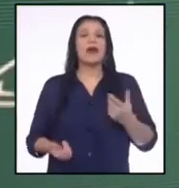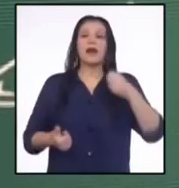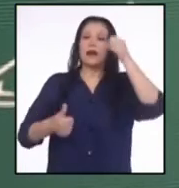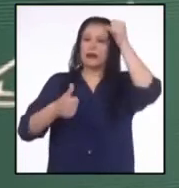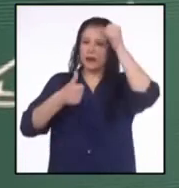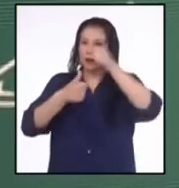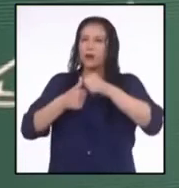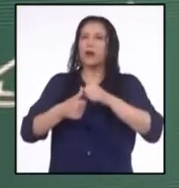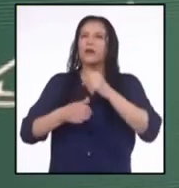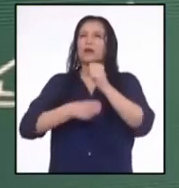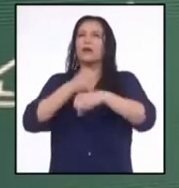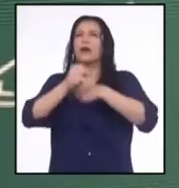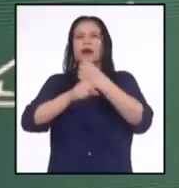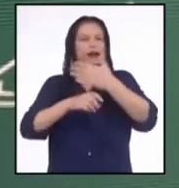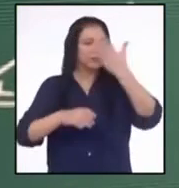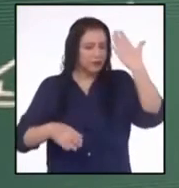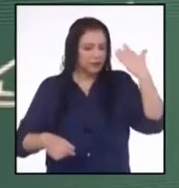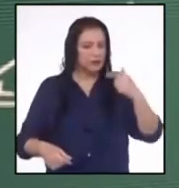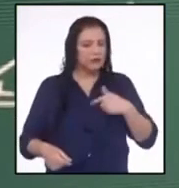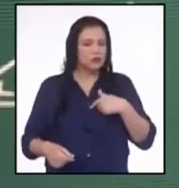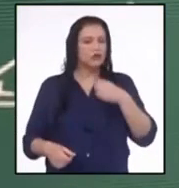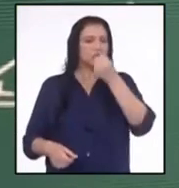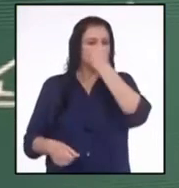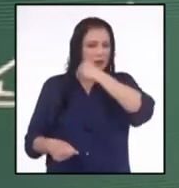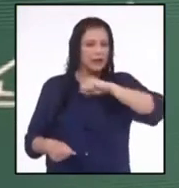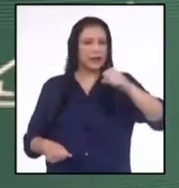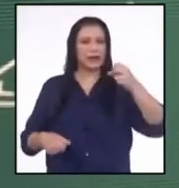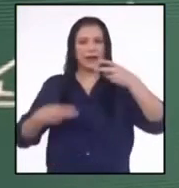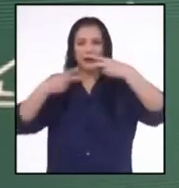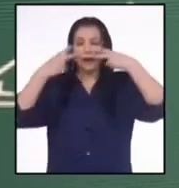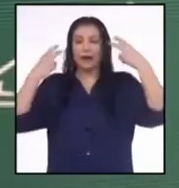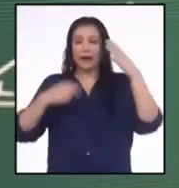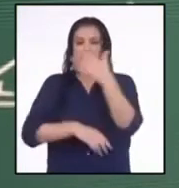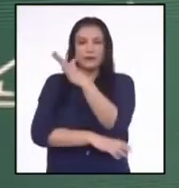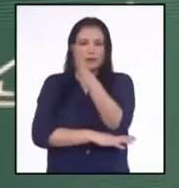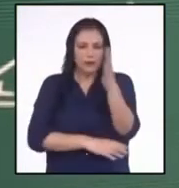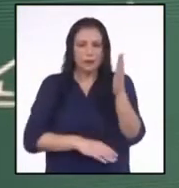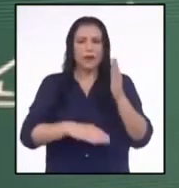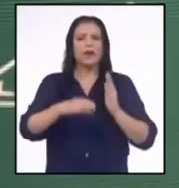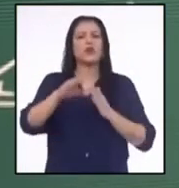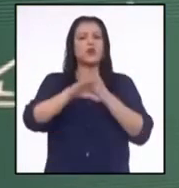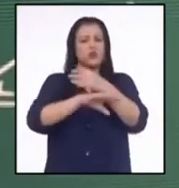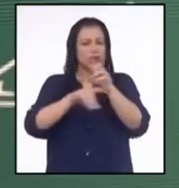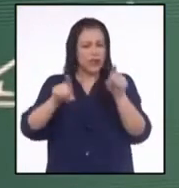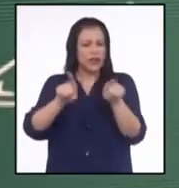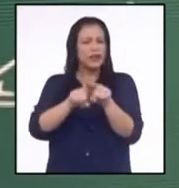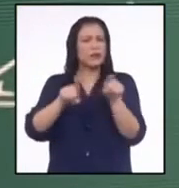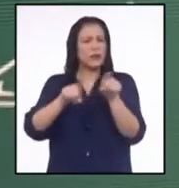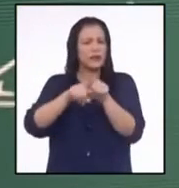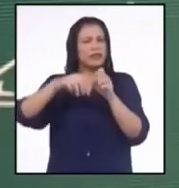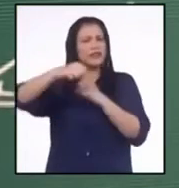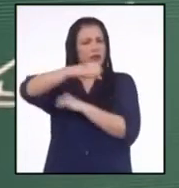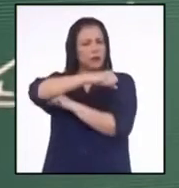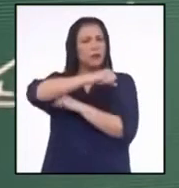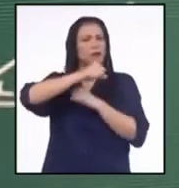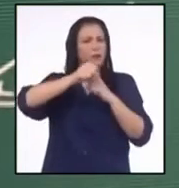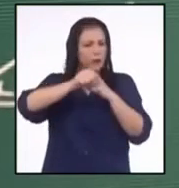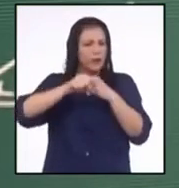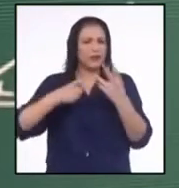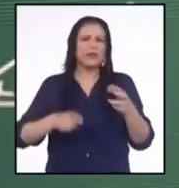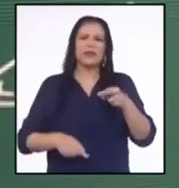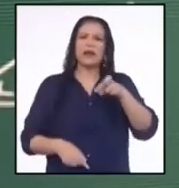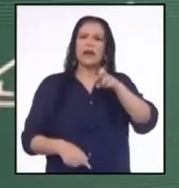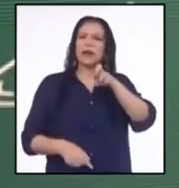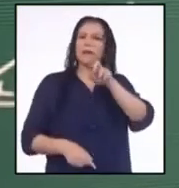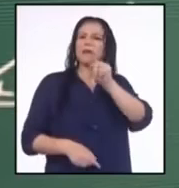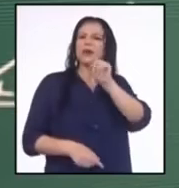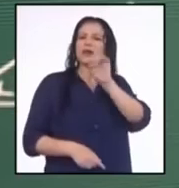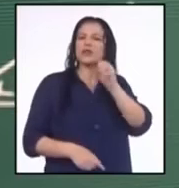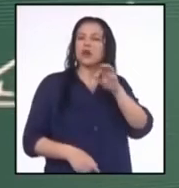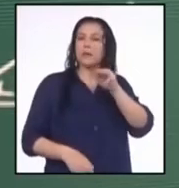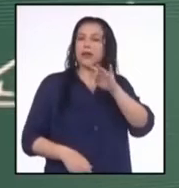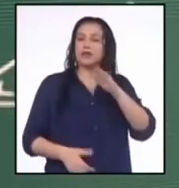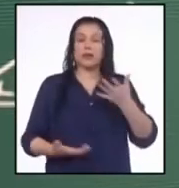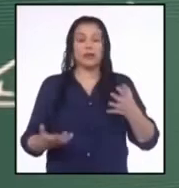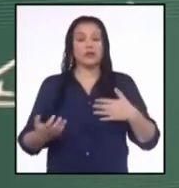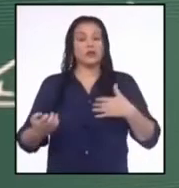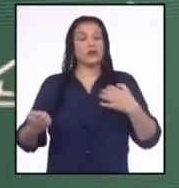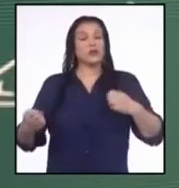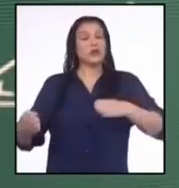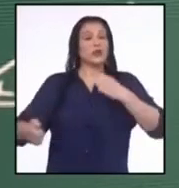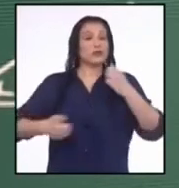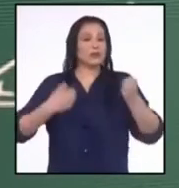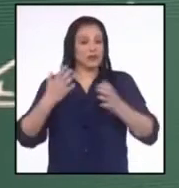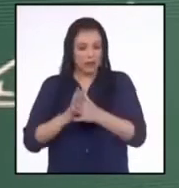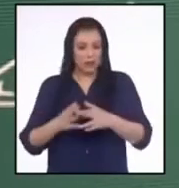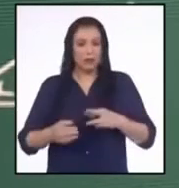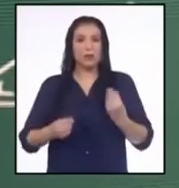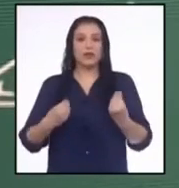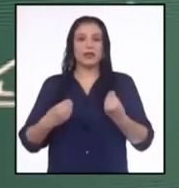Recuerdo que hace unos años, cuando viajé a la selva, crucé un puente parecido al puente continental de Puerto Maldonado. Fue emocionante, porque